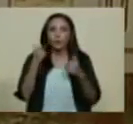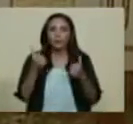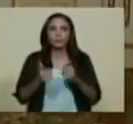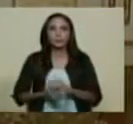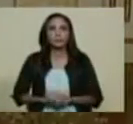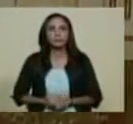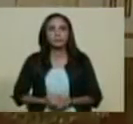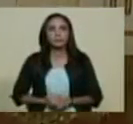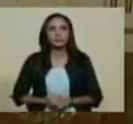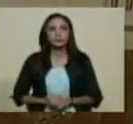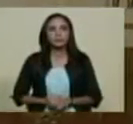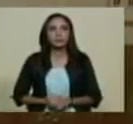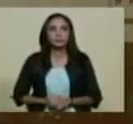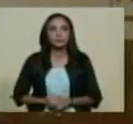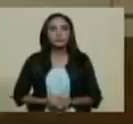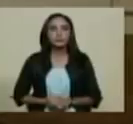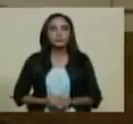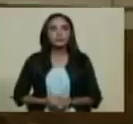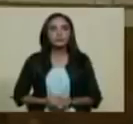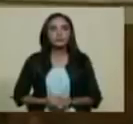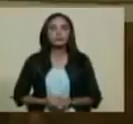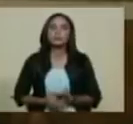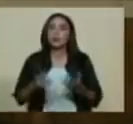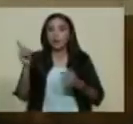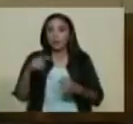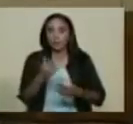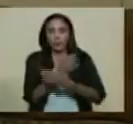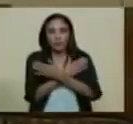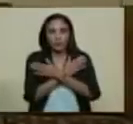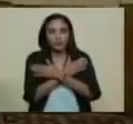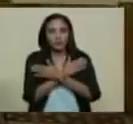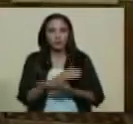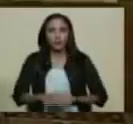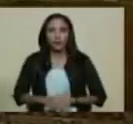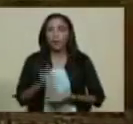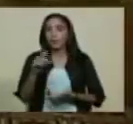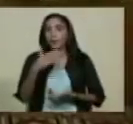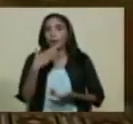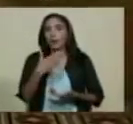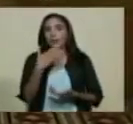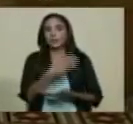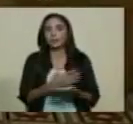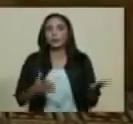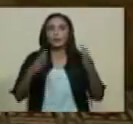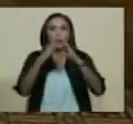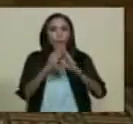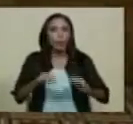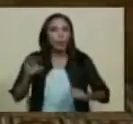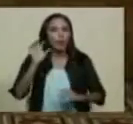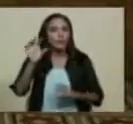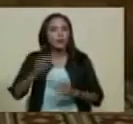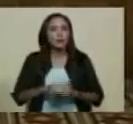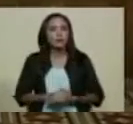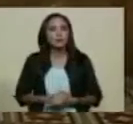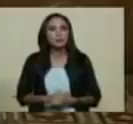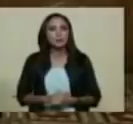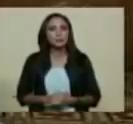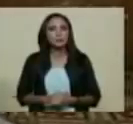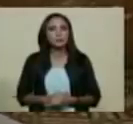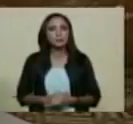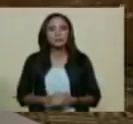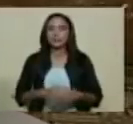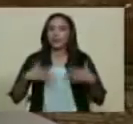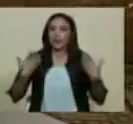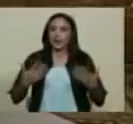quiero enviar mis felicitaciones y agradecimiento por todo el país, por la felicidad que